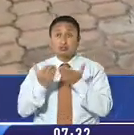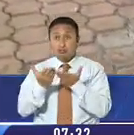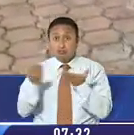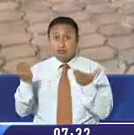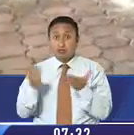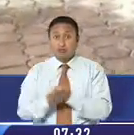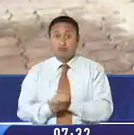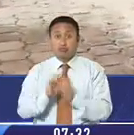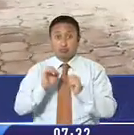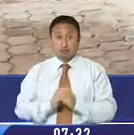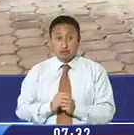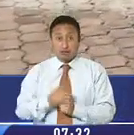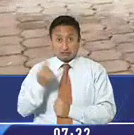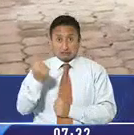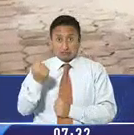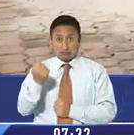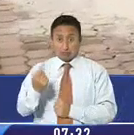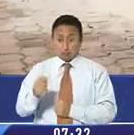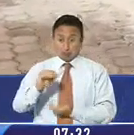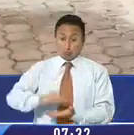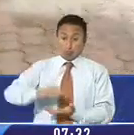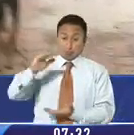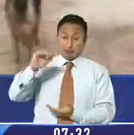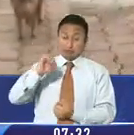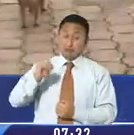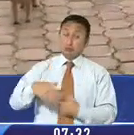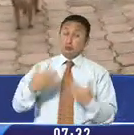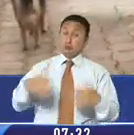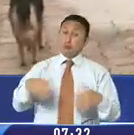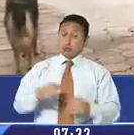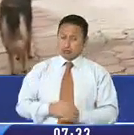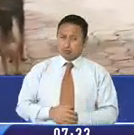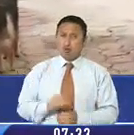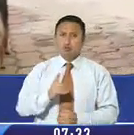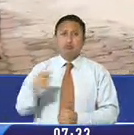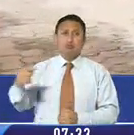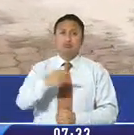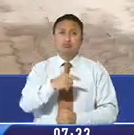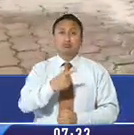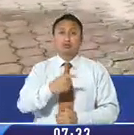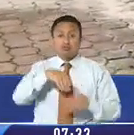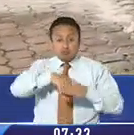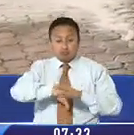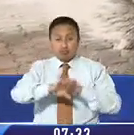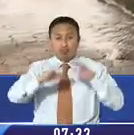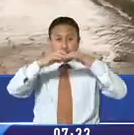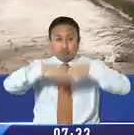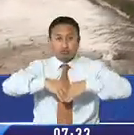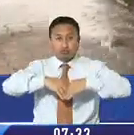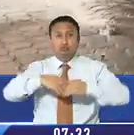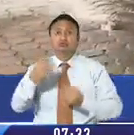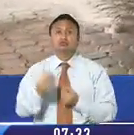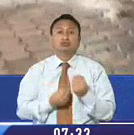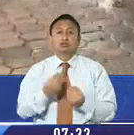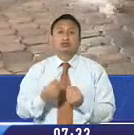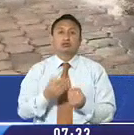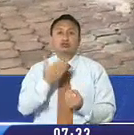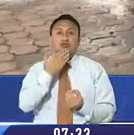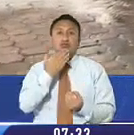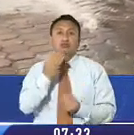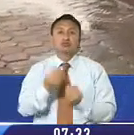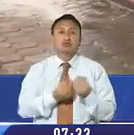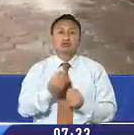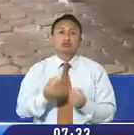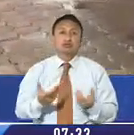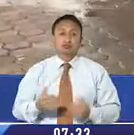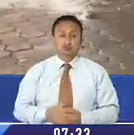de que tenemos cuántas haciendas u otras casas. Si esto se va adentro al hueco, ¿dónde nos van a ubicar?